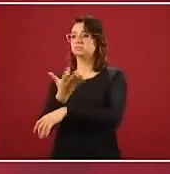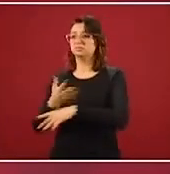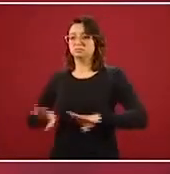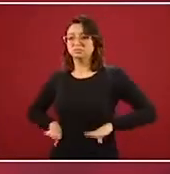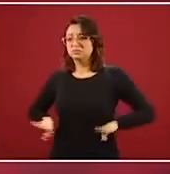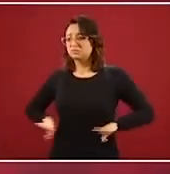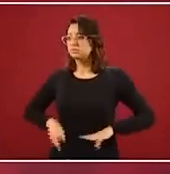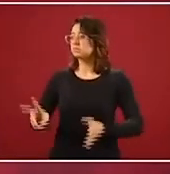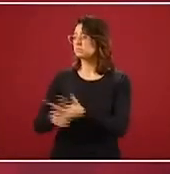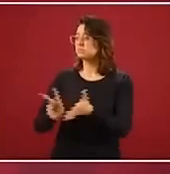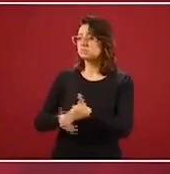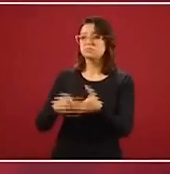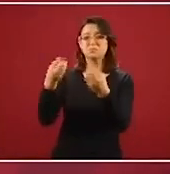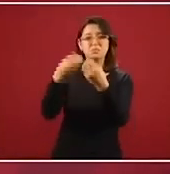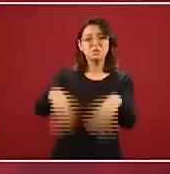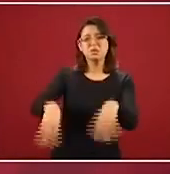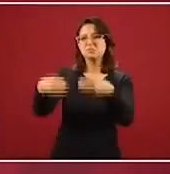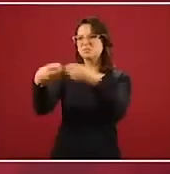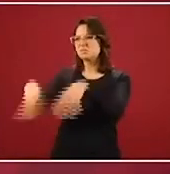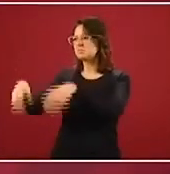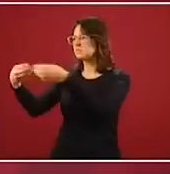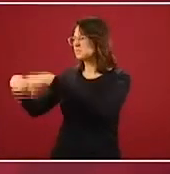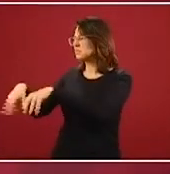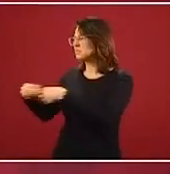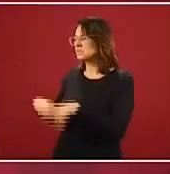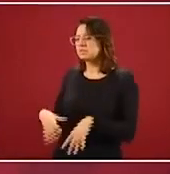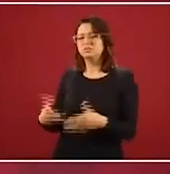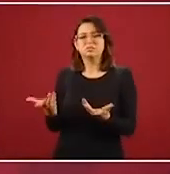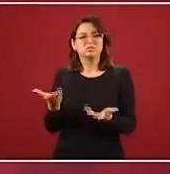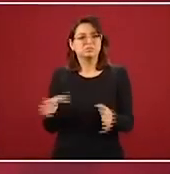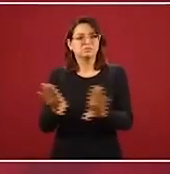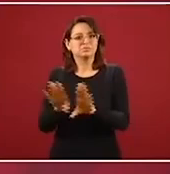valores. ¿Cómo enfrentar eso?